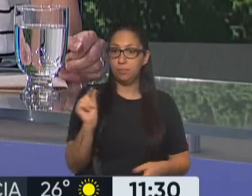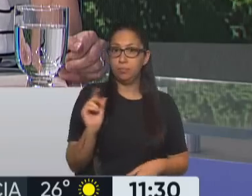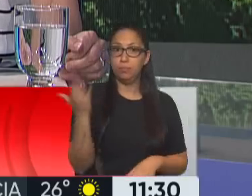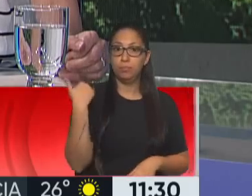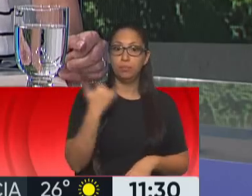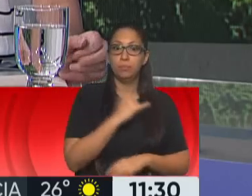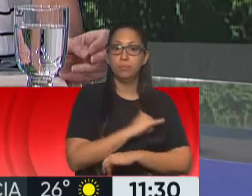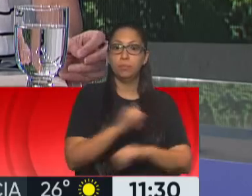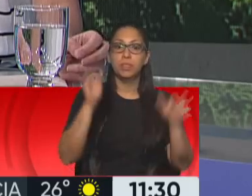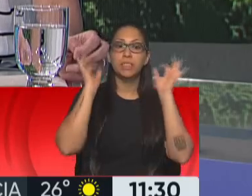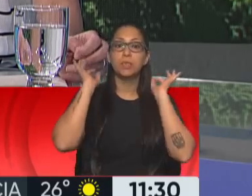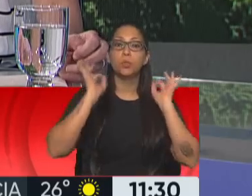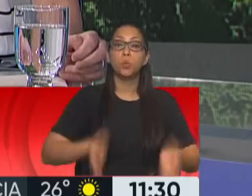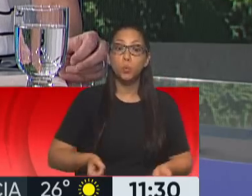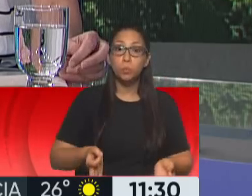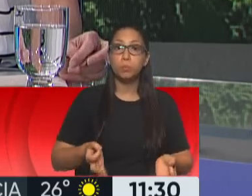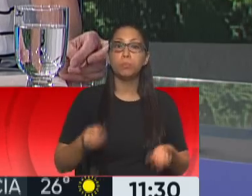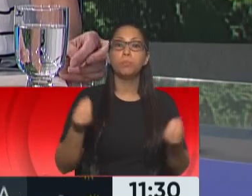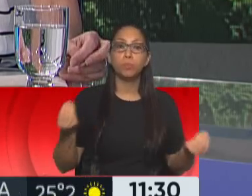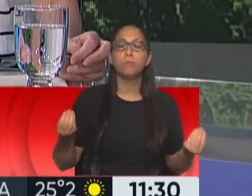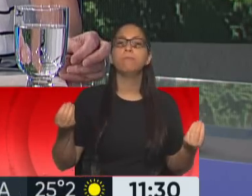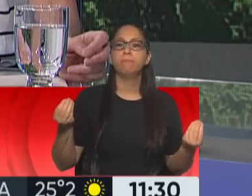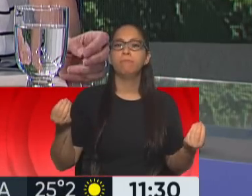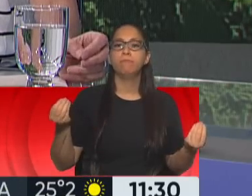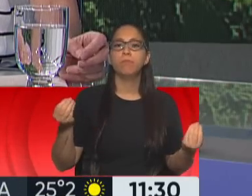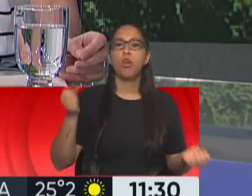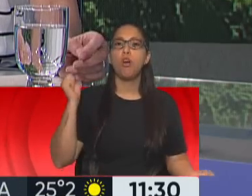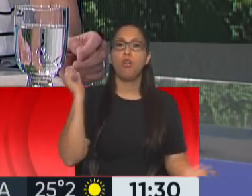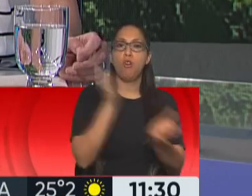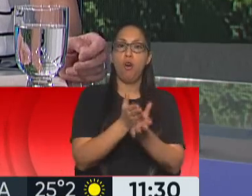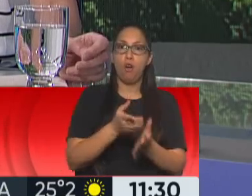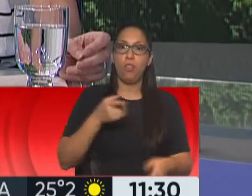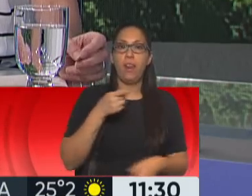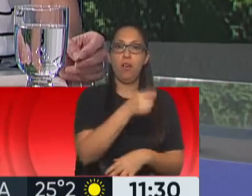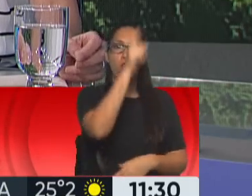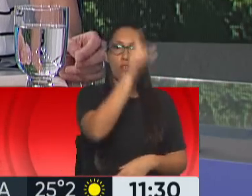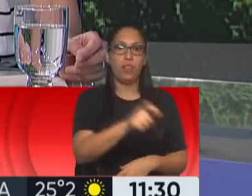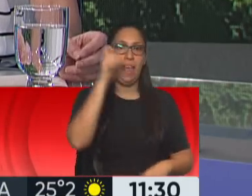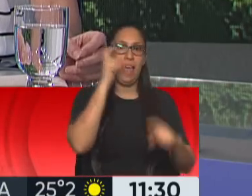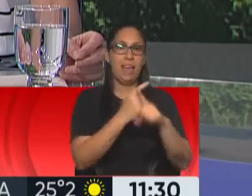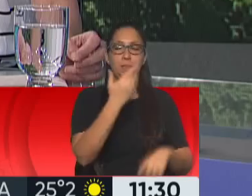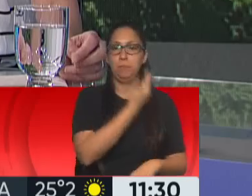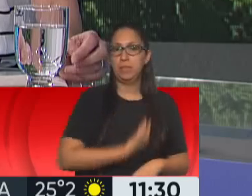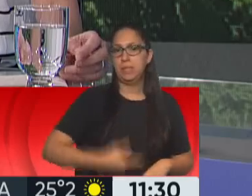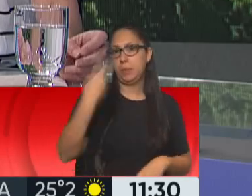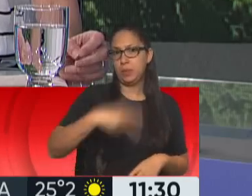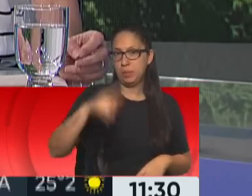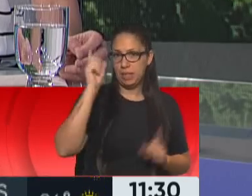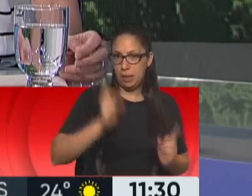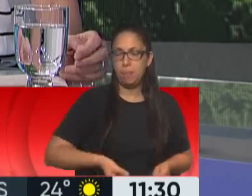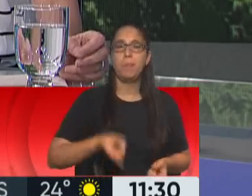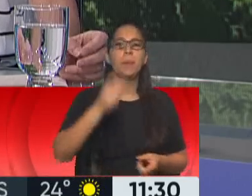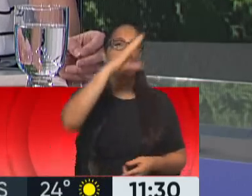conocer, la compartimos recién en vivo, y es la ratificación de la condena a la expresidenta y vicepresidenta de la Nación,